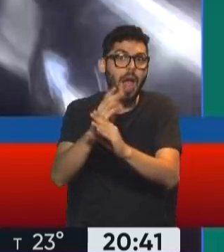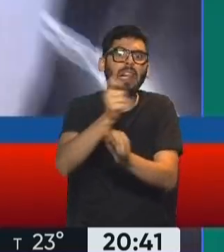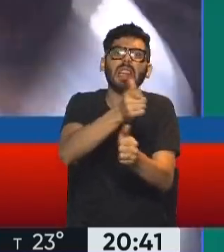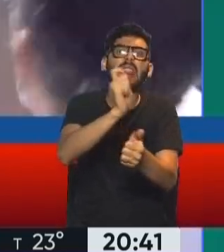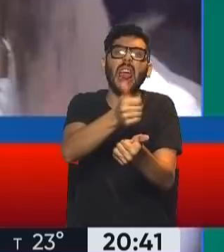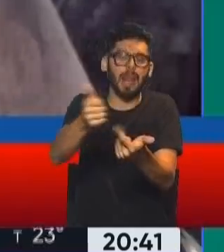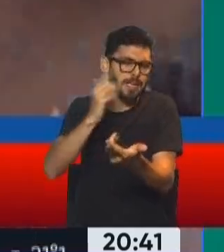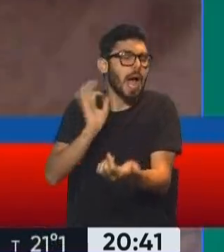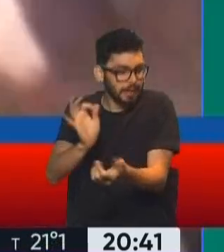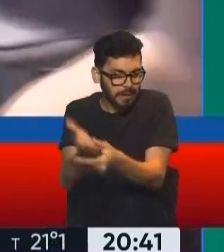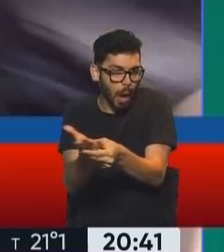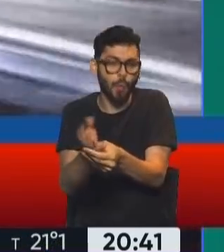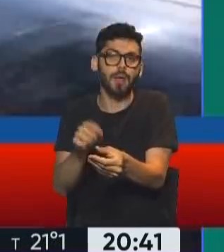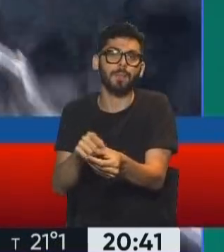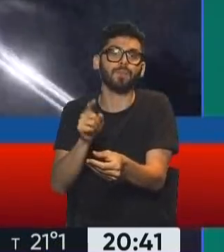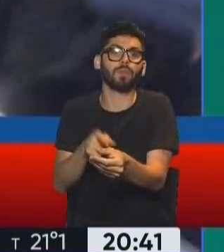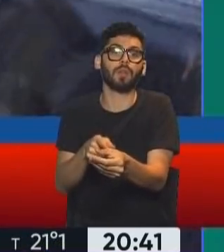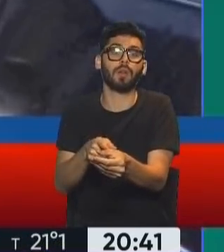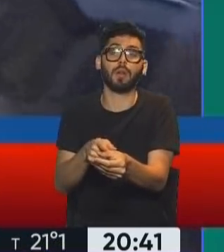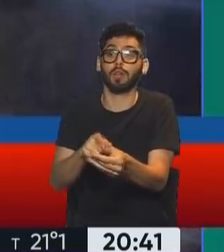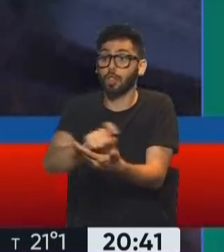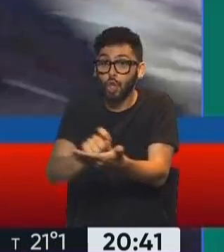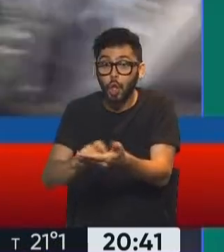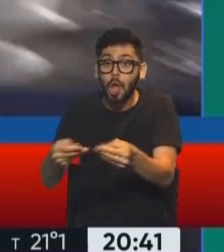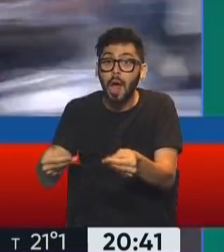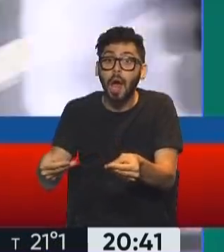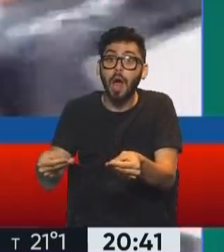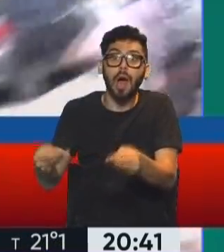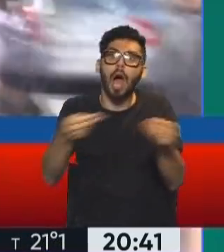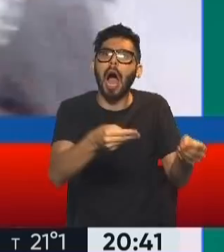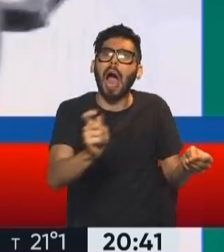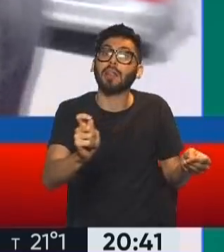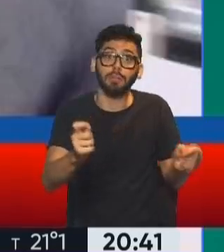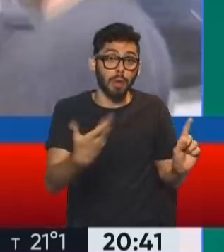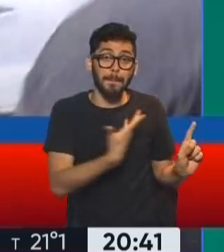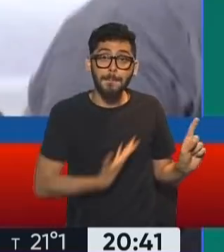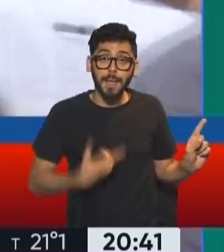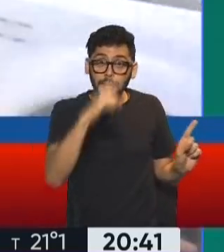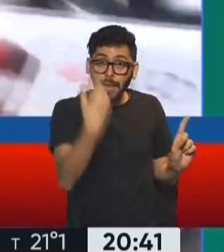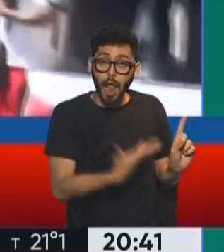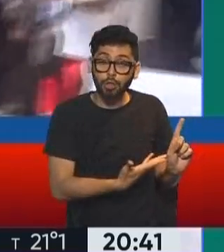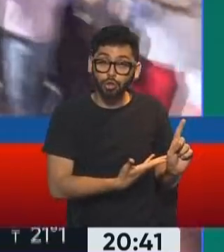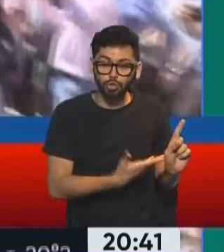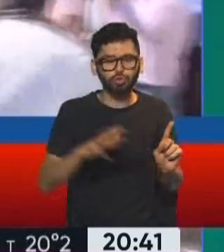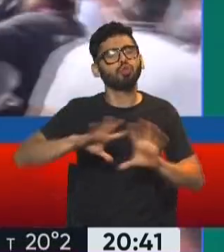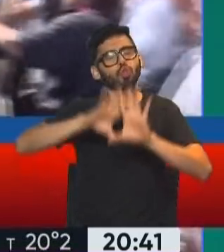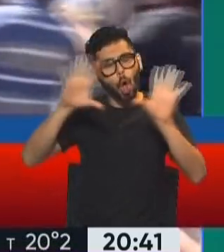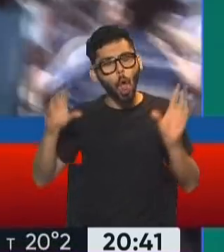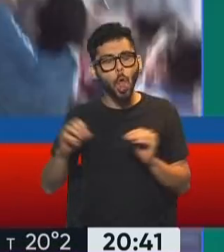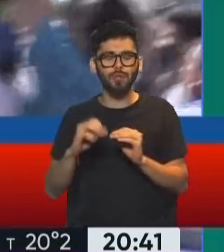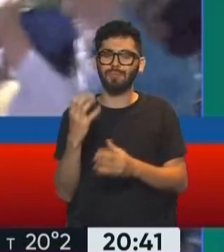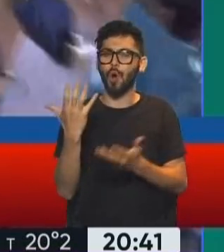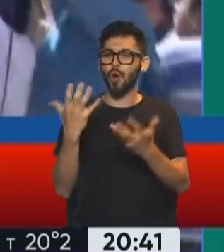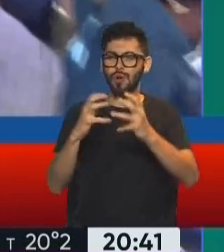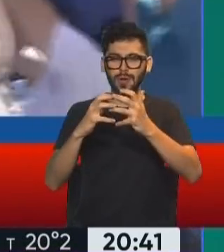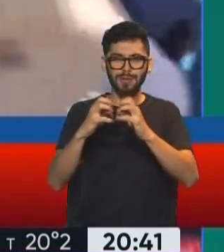identificados y que tenían como destinatario al presidente de la Nación. Todo esto se le informó en la audiencia, en la parte de la audiencia